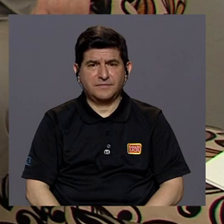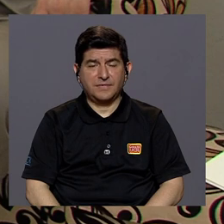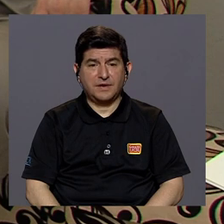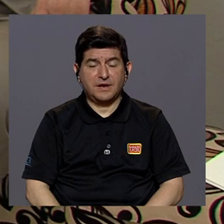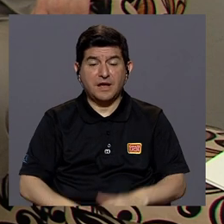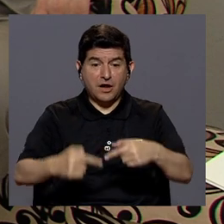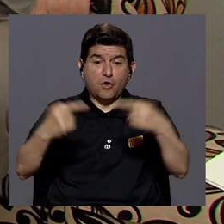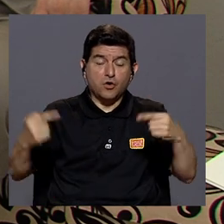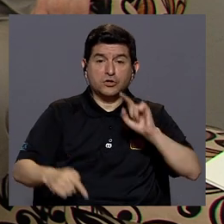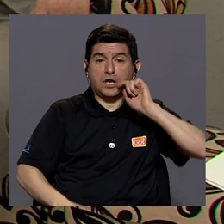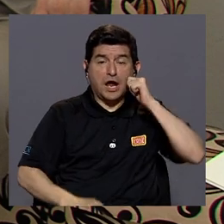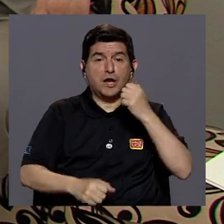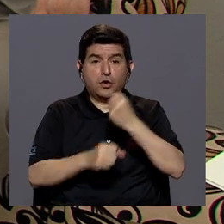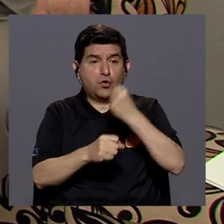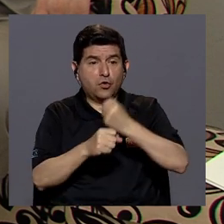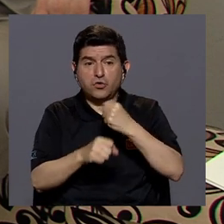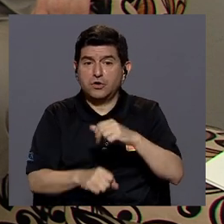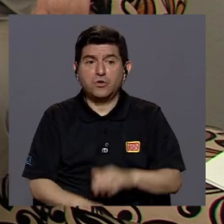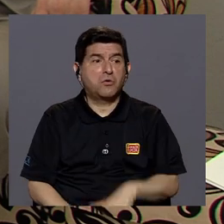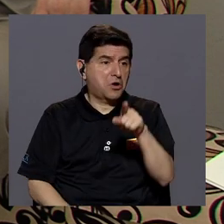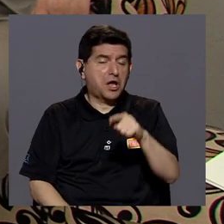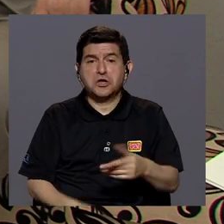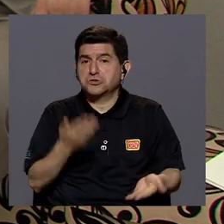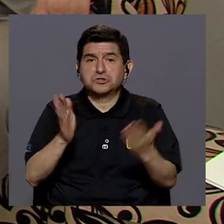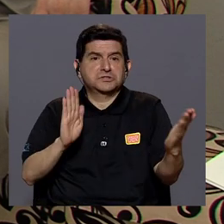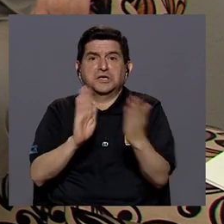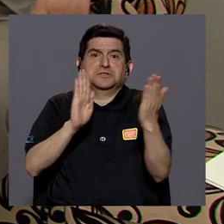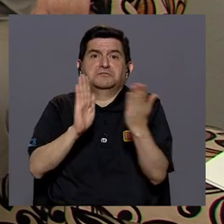hubieran opuesto. Pero,